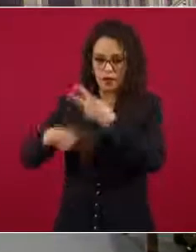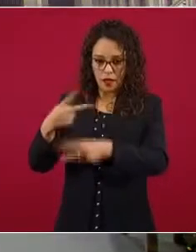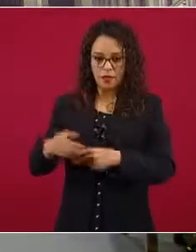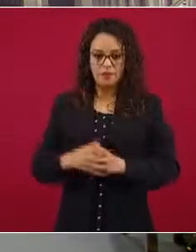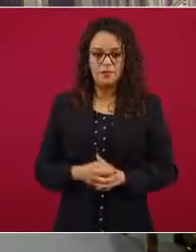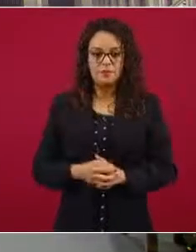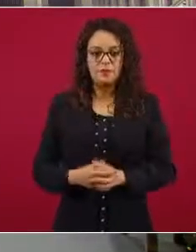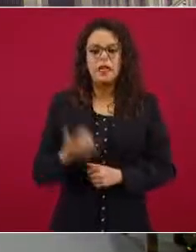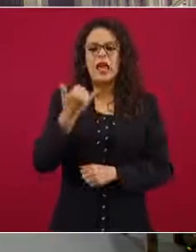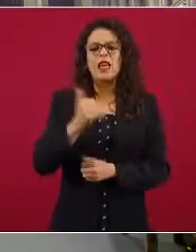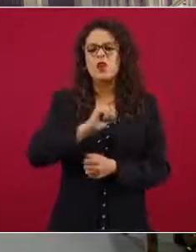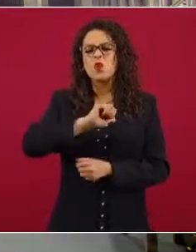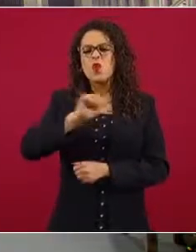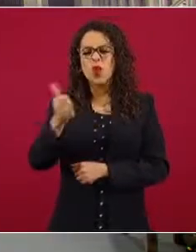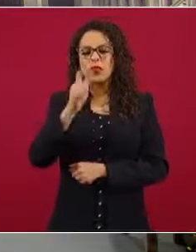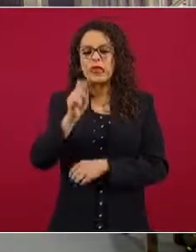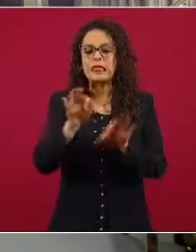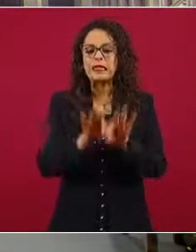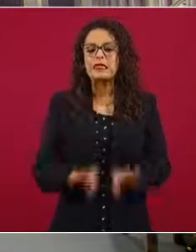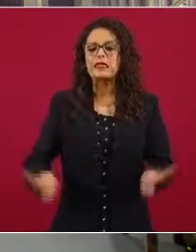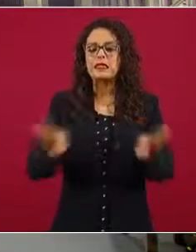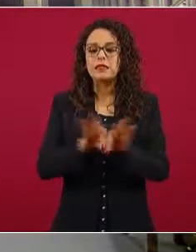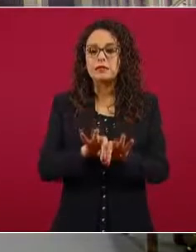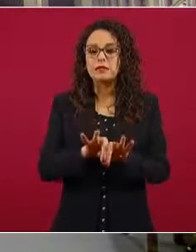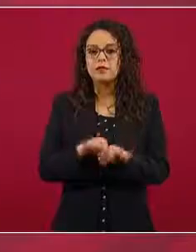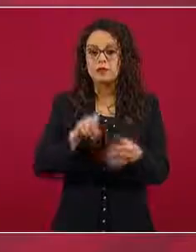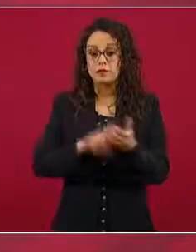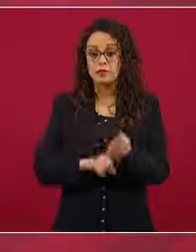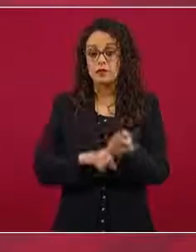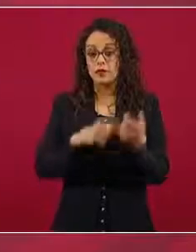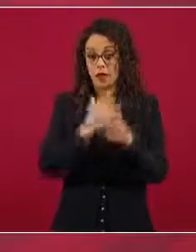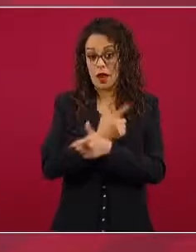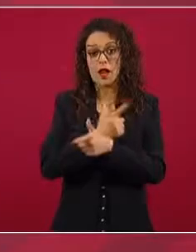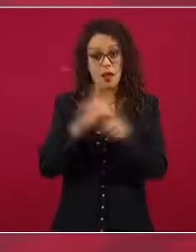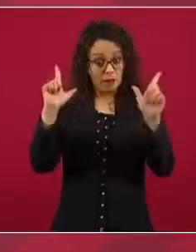otra cosa que es muy importante es la libertad